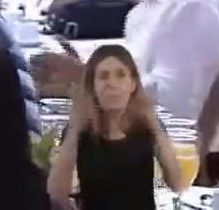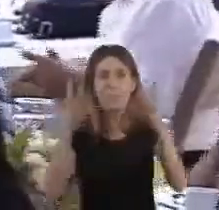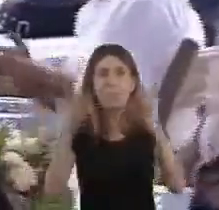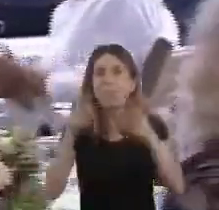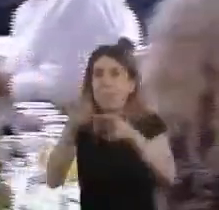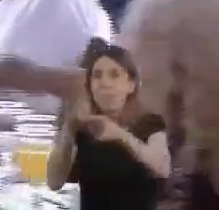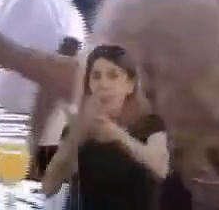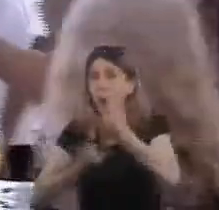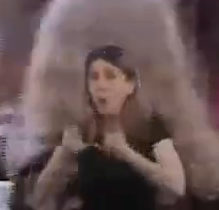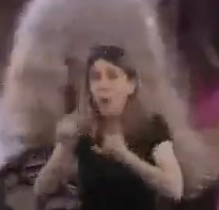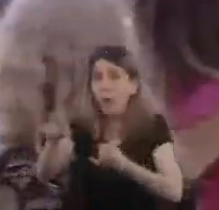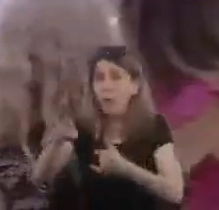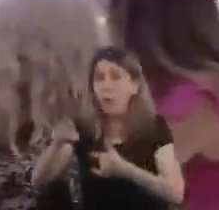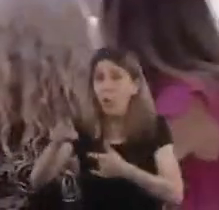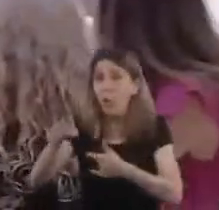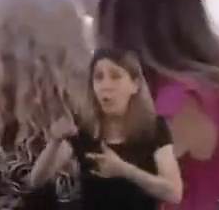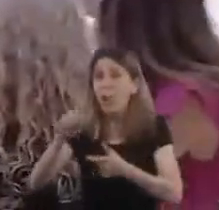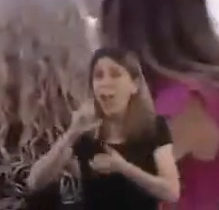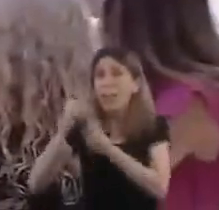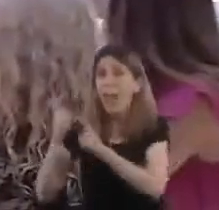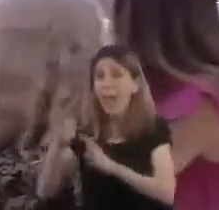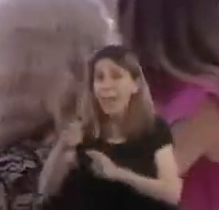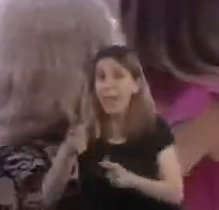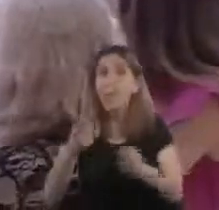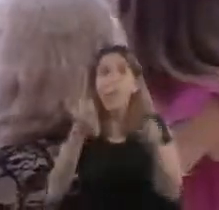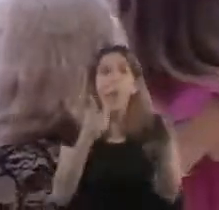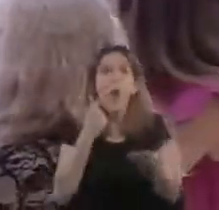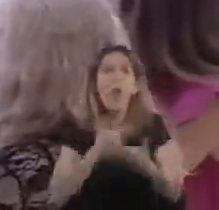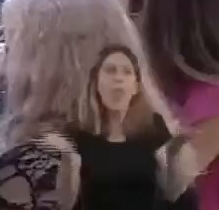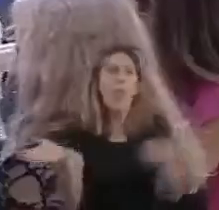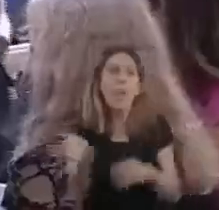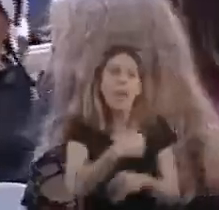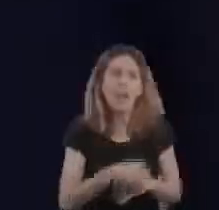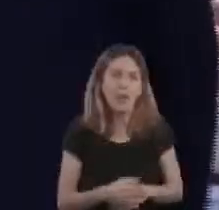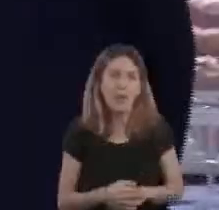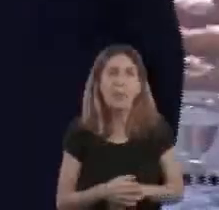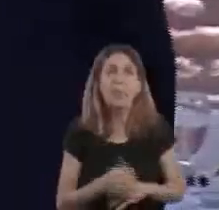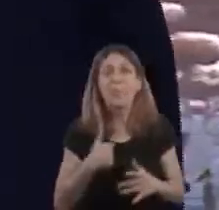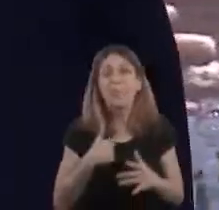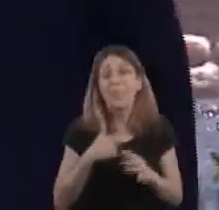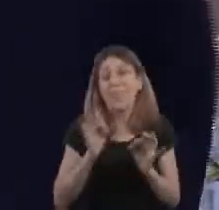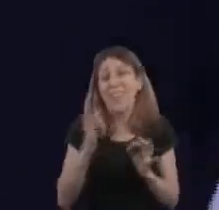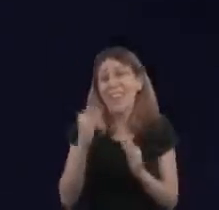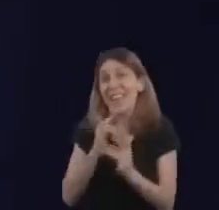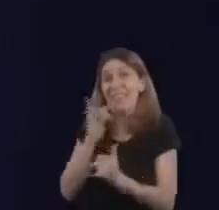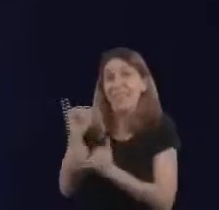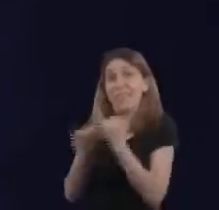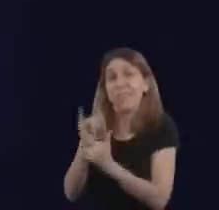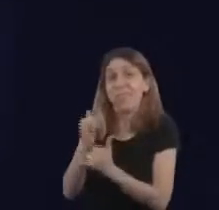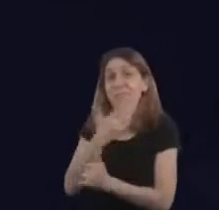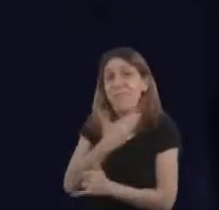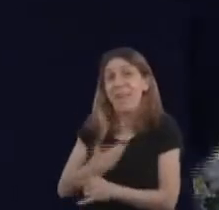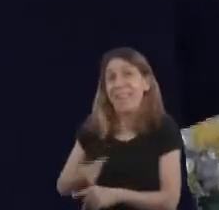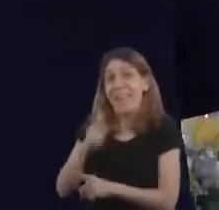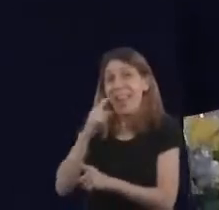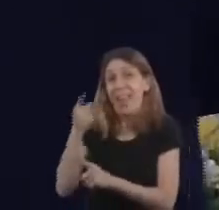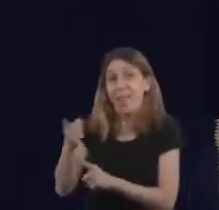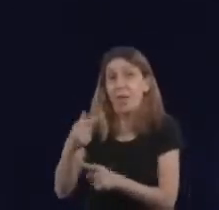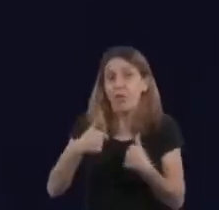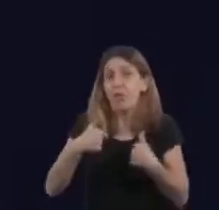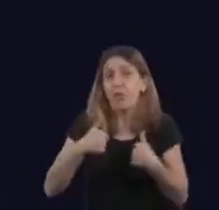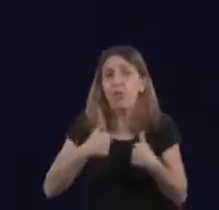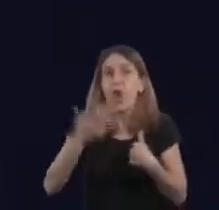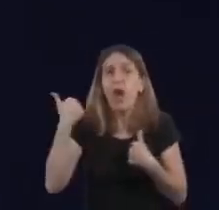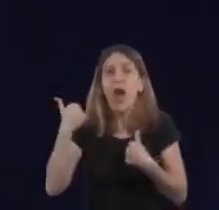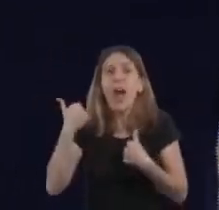Contanos tu historia. Bueno, buenos días para todos. Le comentaba acá a Alberto, al presidente, bueno, que yo cuando